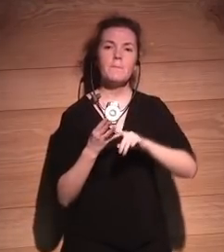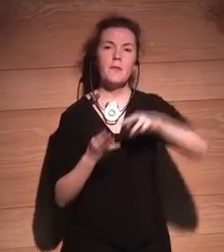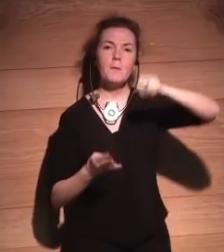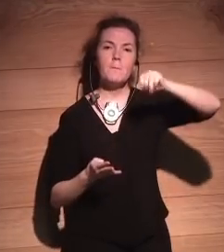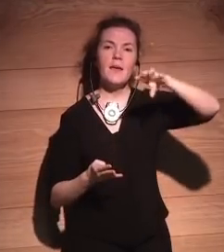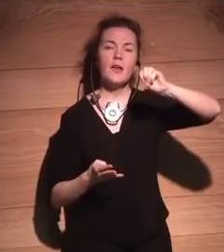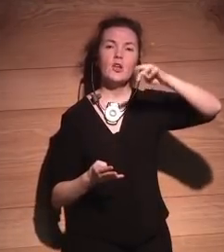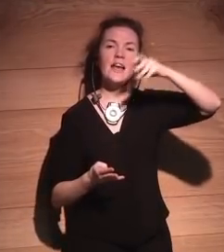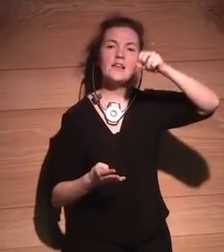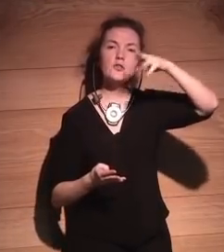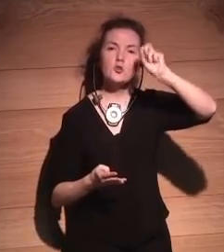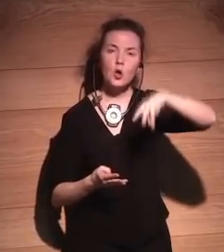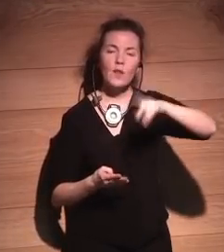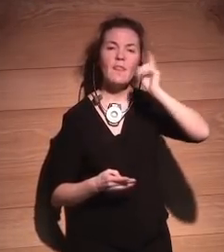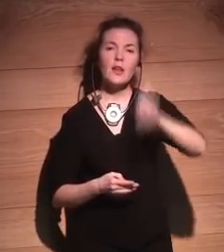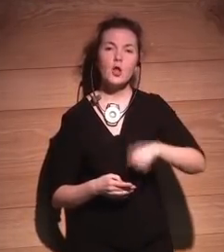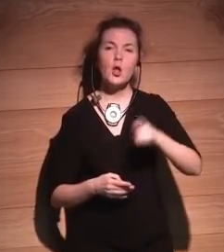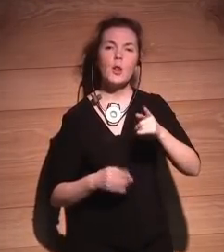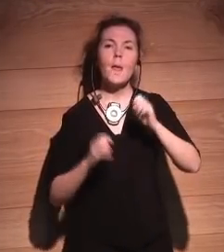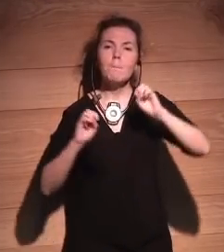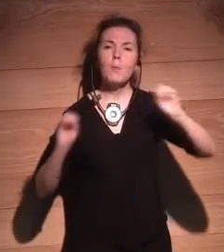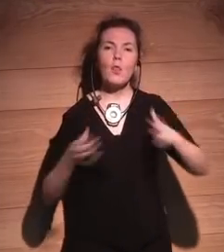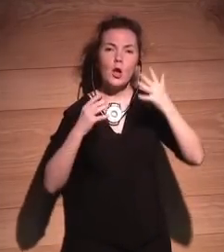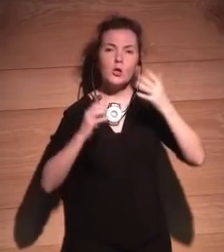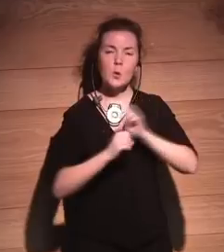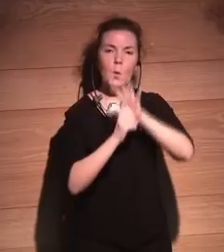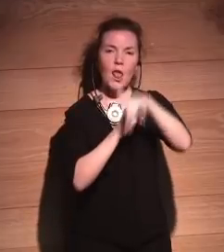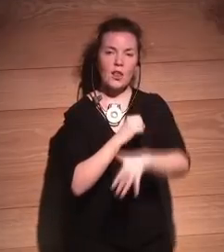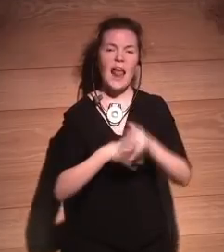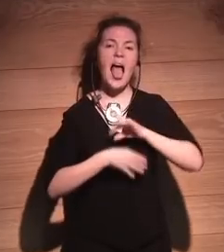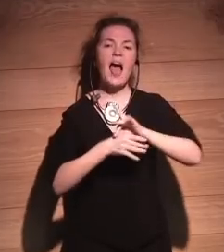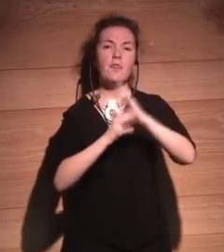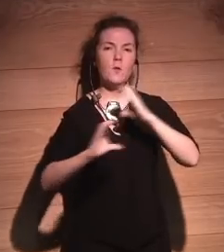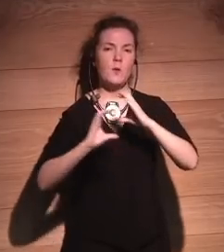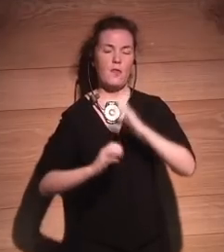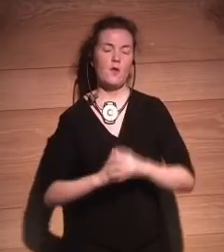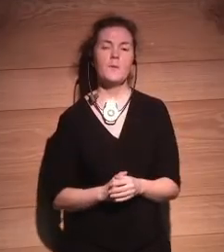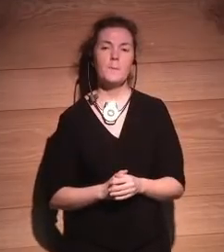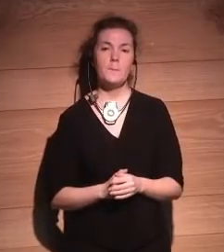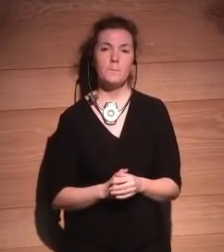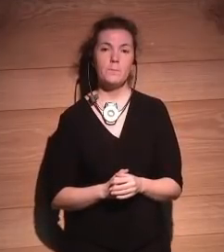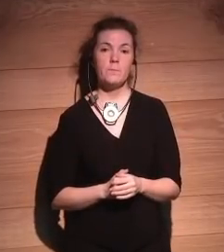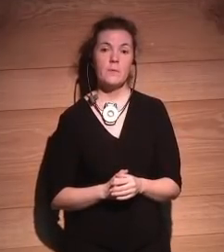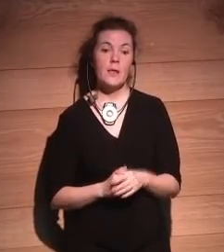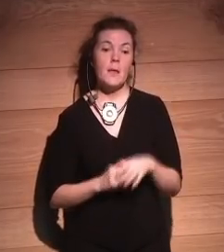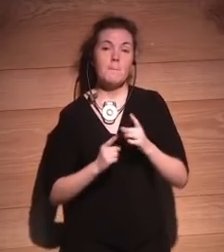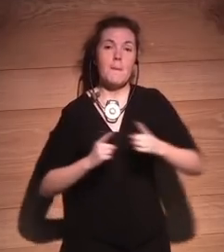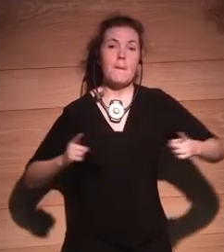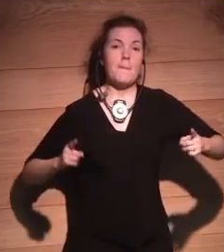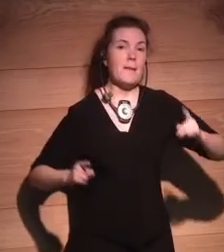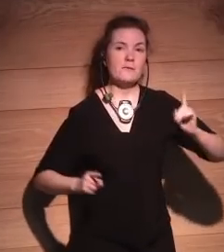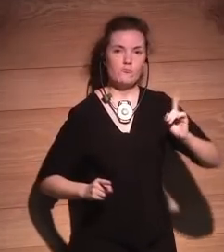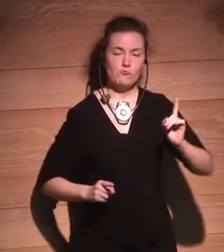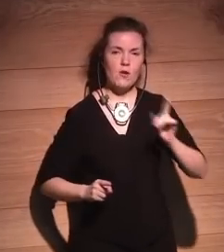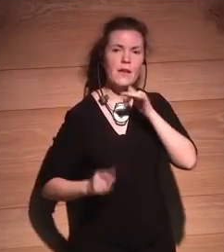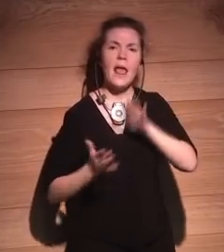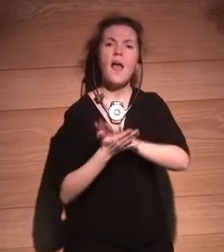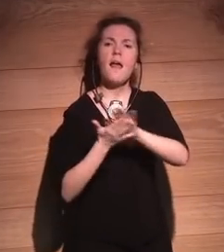Mario Tascón, director de Prodigioso Volcán, agencia de comunicación. Y sin más dilación, vamos a